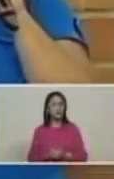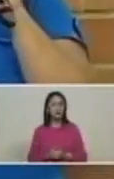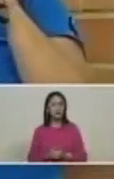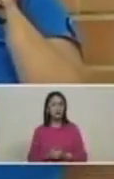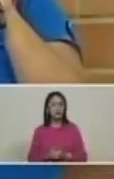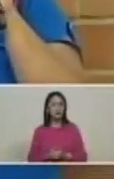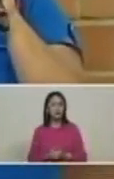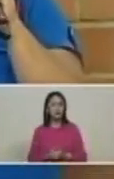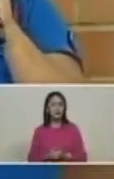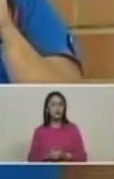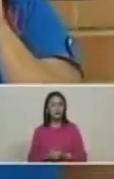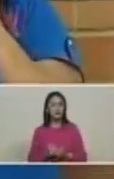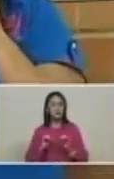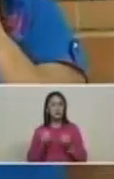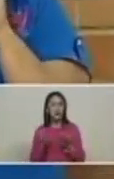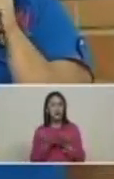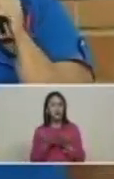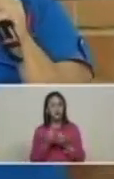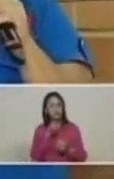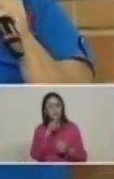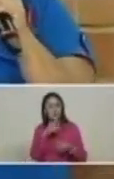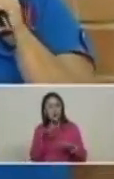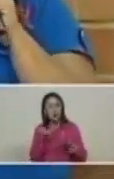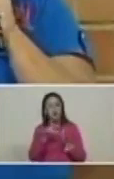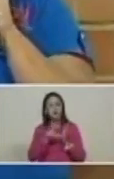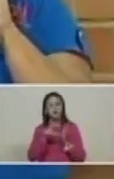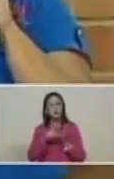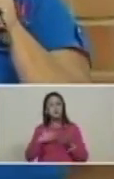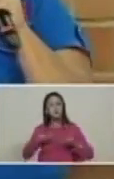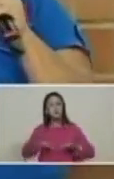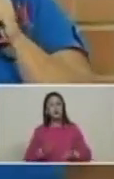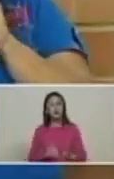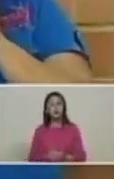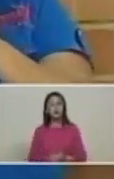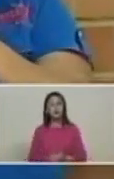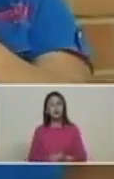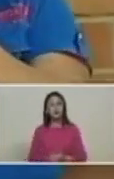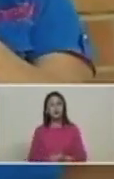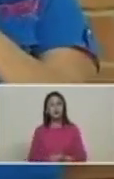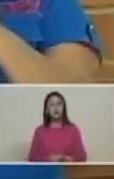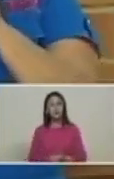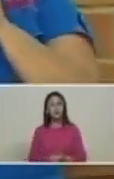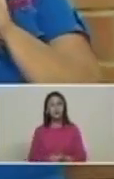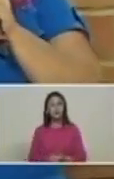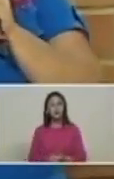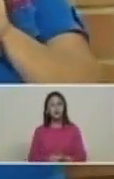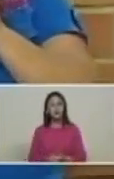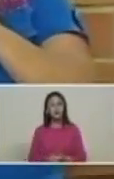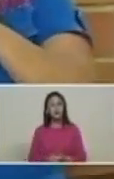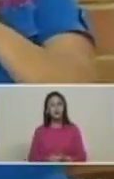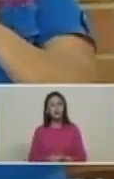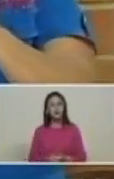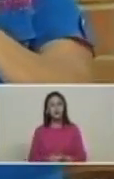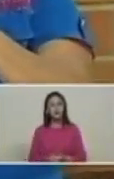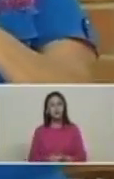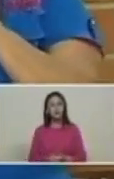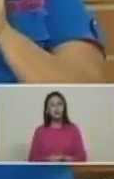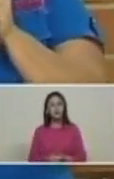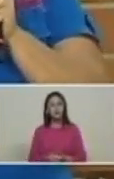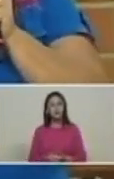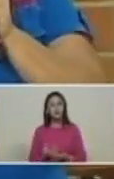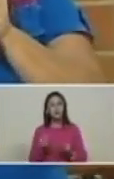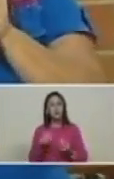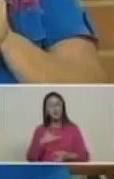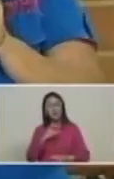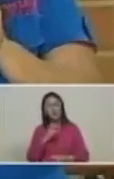comienzan estas clases aquí en este hermoso liceo son mis hijos. Porque perdí uno, presidente, pero recuperé muchos. Y